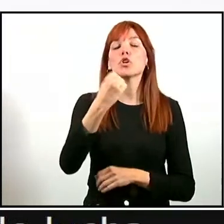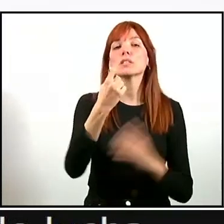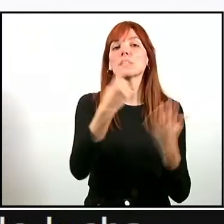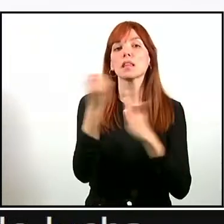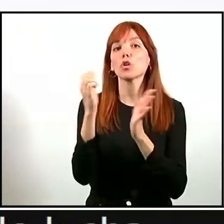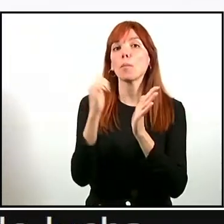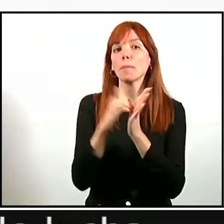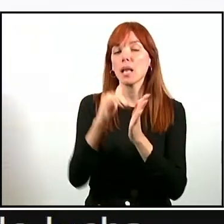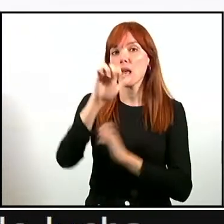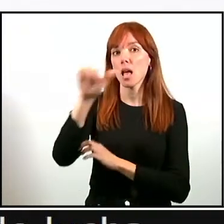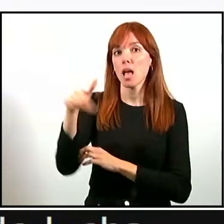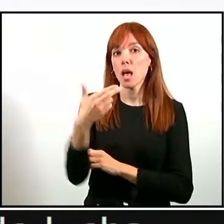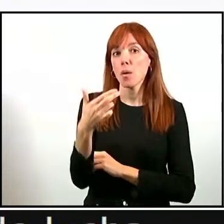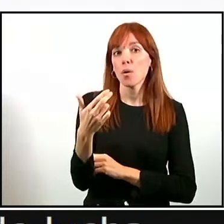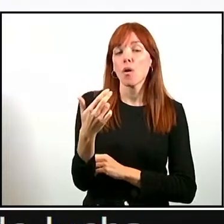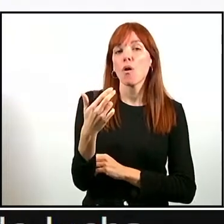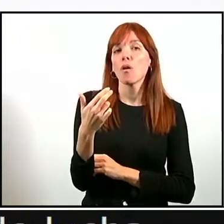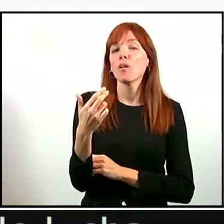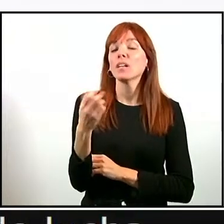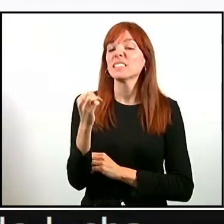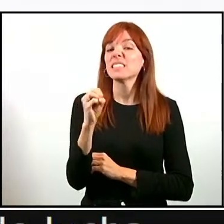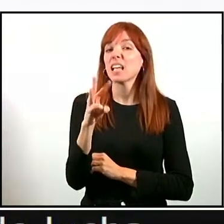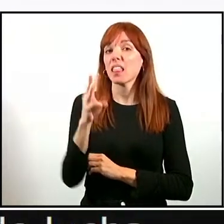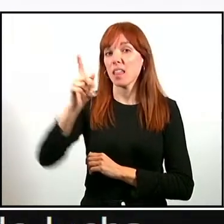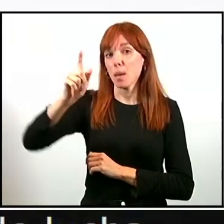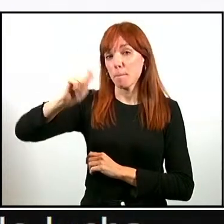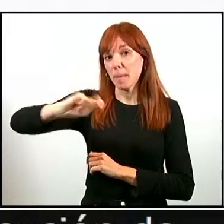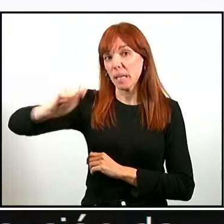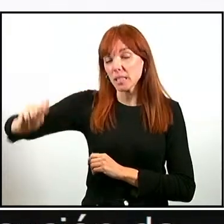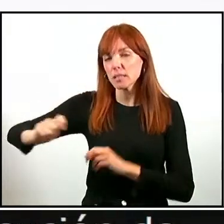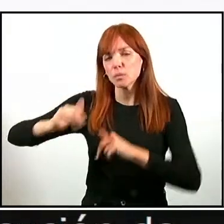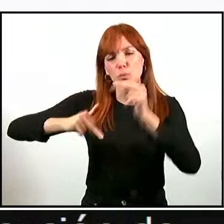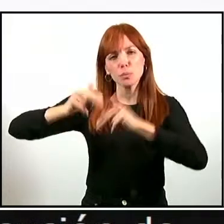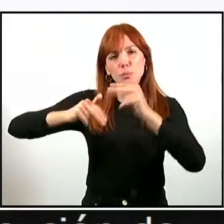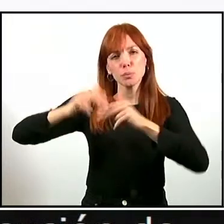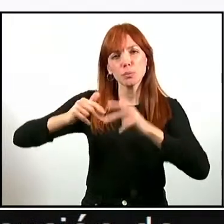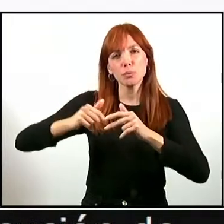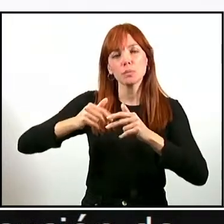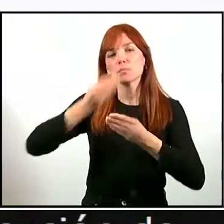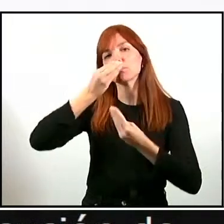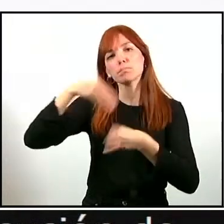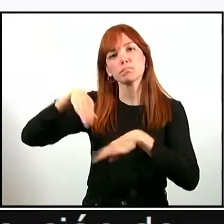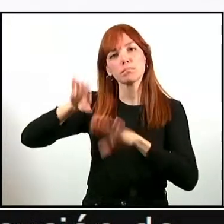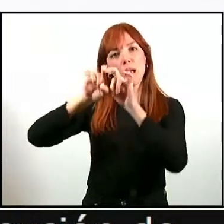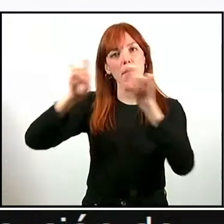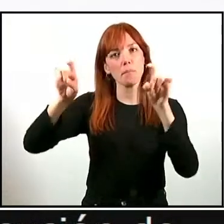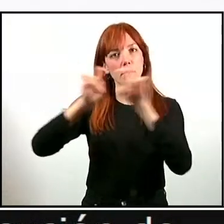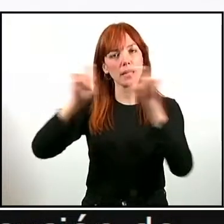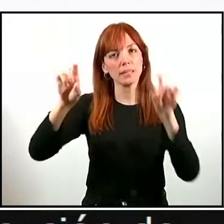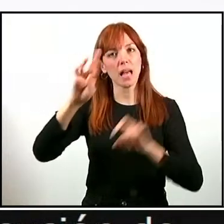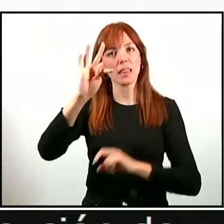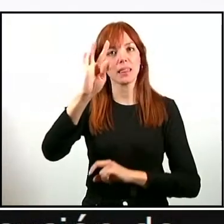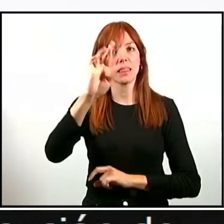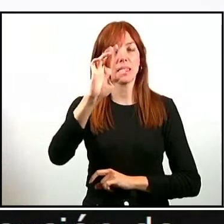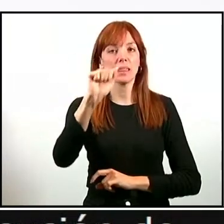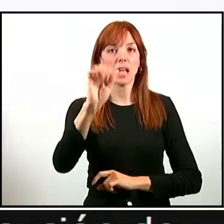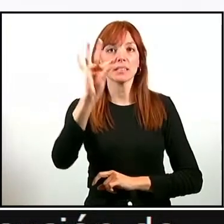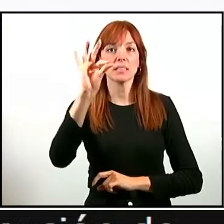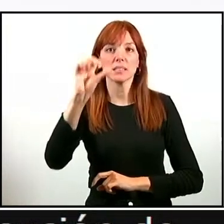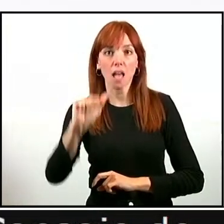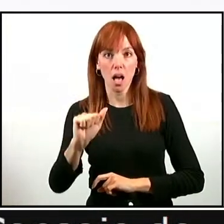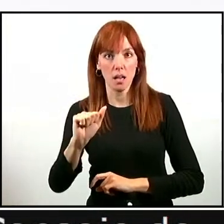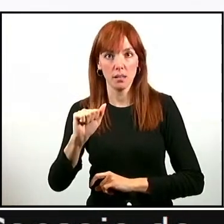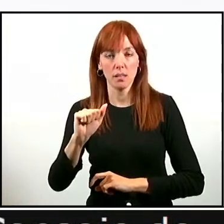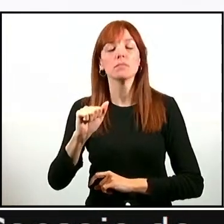de ejecución de 13 meses. Con este encargo que hoy hace el Consejo de Gobierno a Traxa, el objeto es